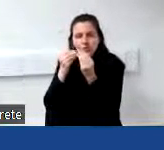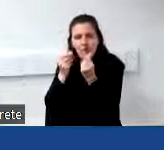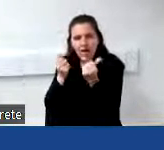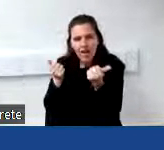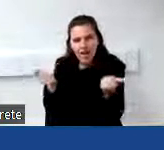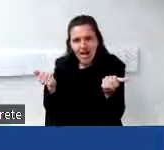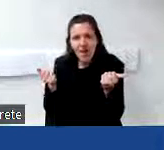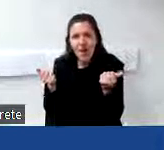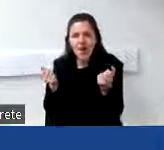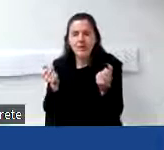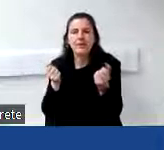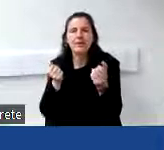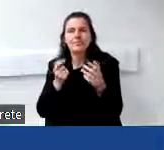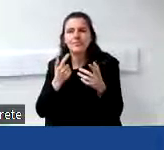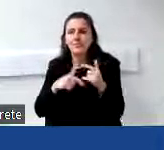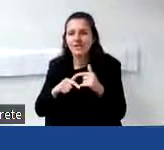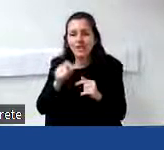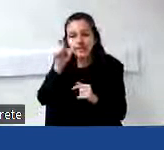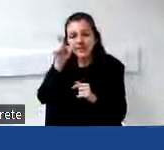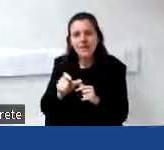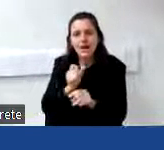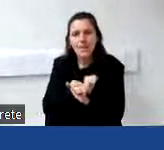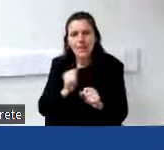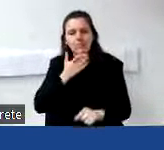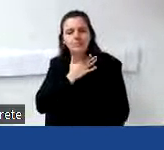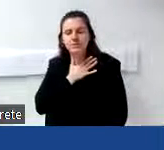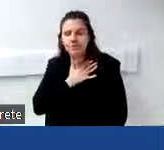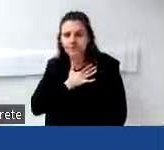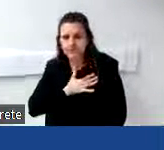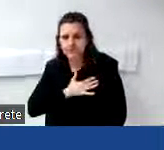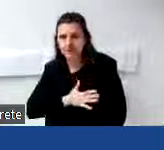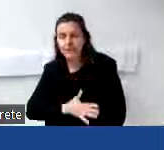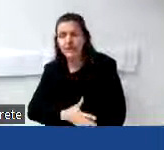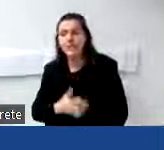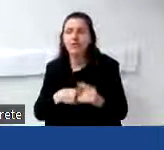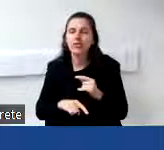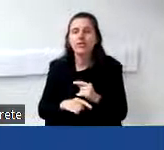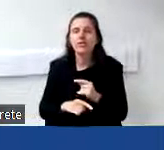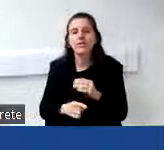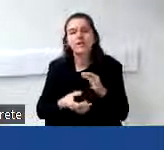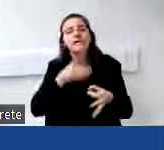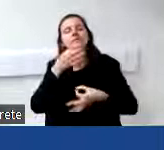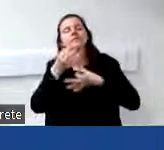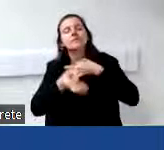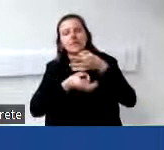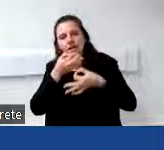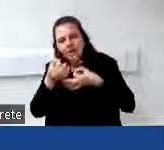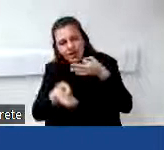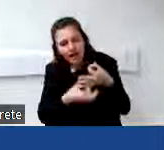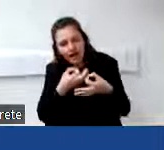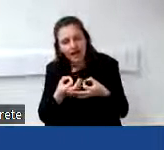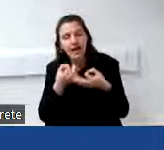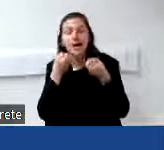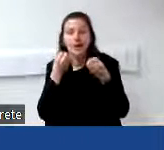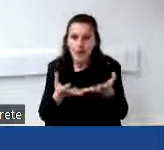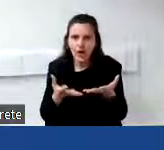más tenue, que la persona pueda, bueno, explicarle primeramente qué es lo que se va a hacer, cómo se va a hacer, quiénes van a